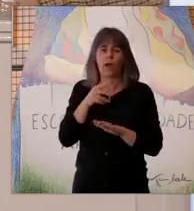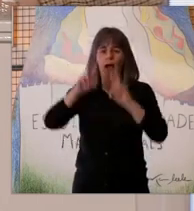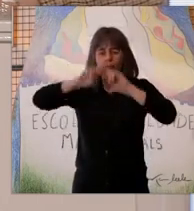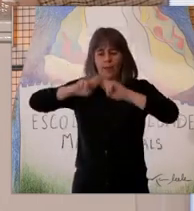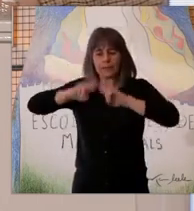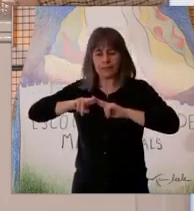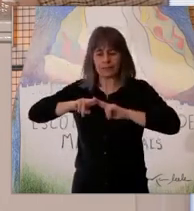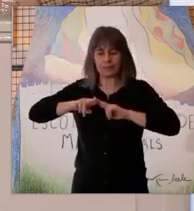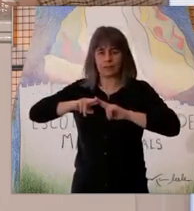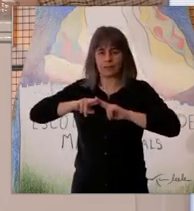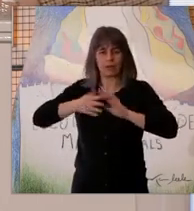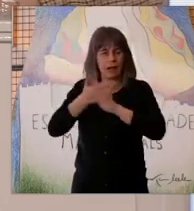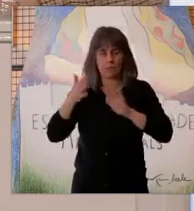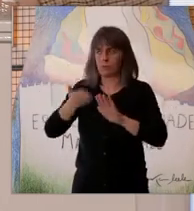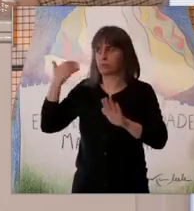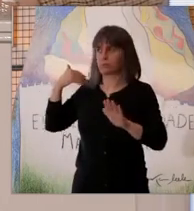desde